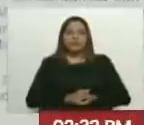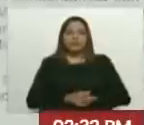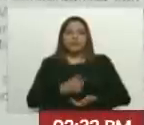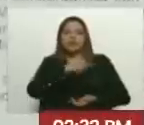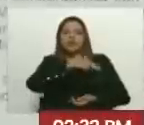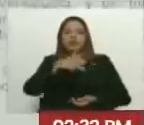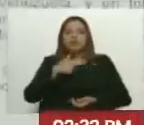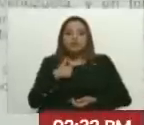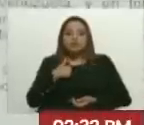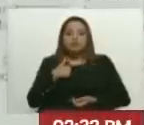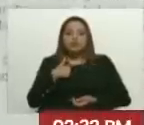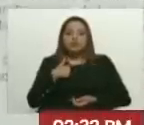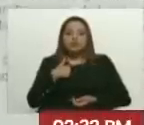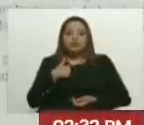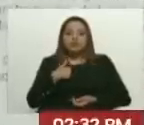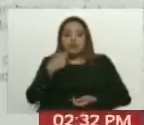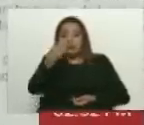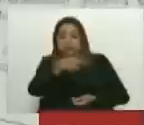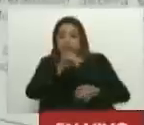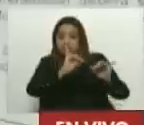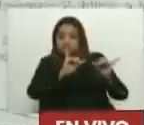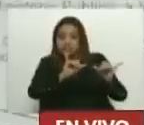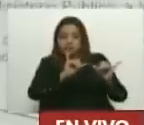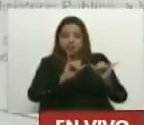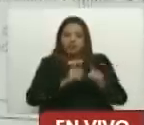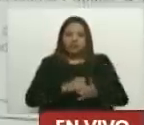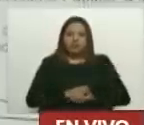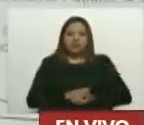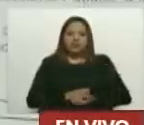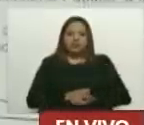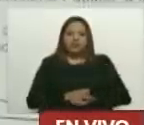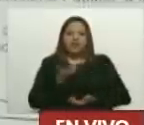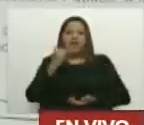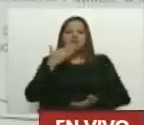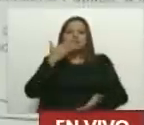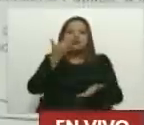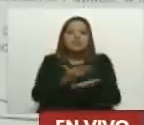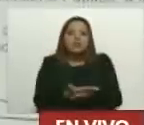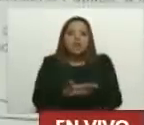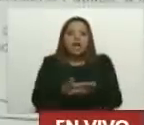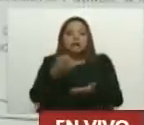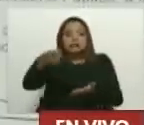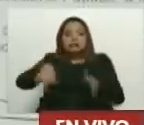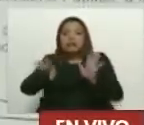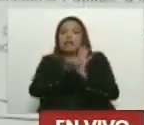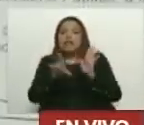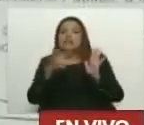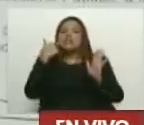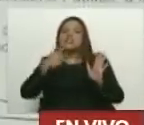nosotros en este sentido hemos solicitado esta orden de aprehensión